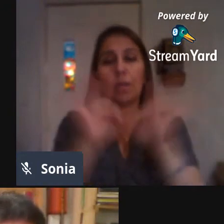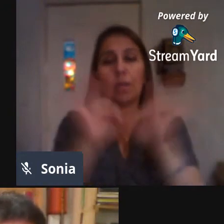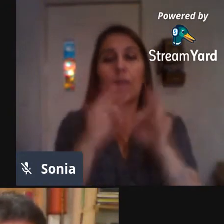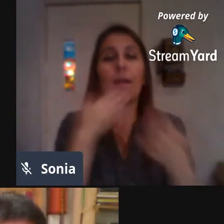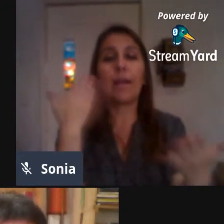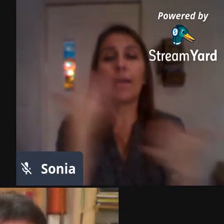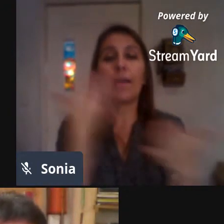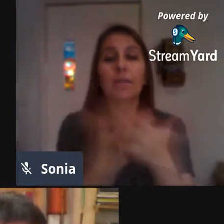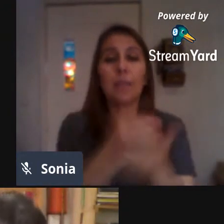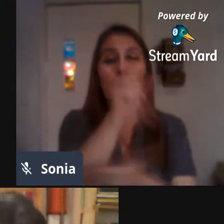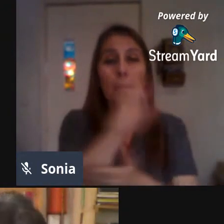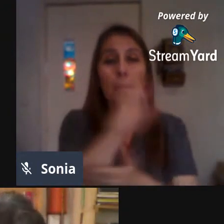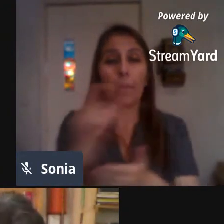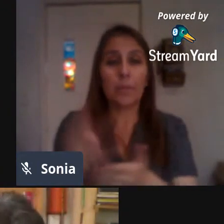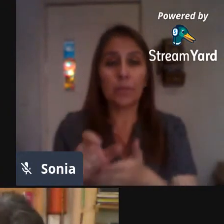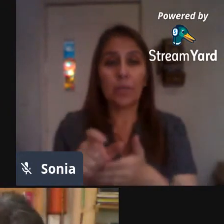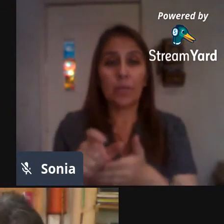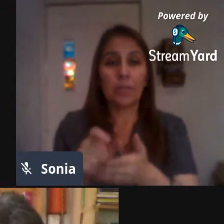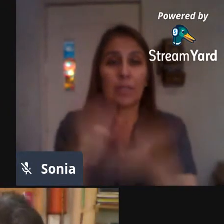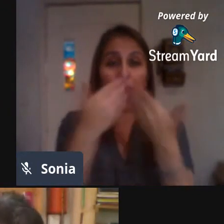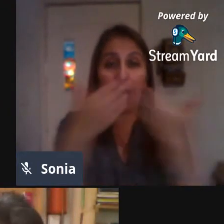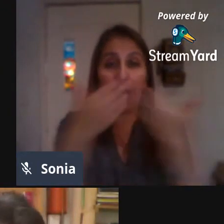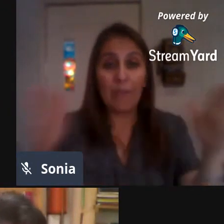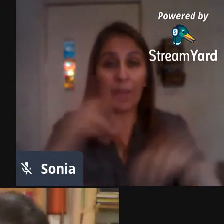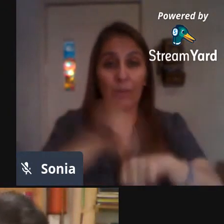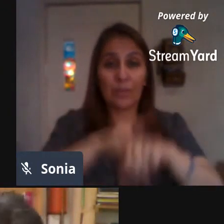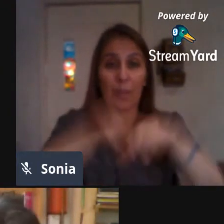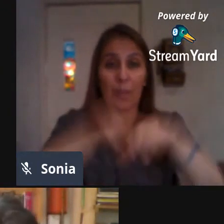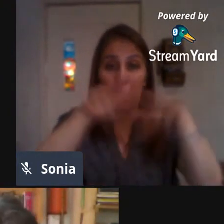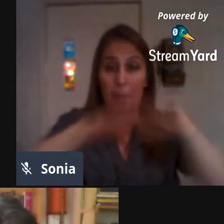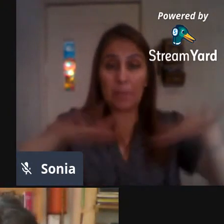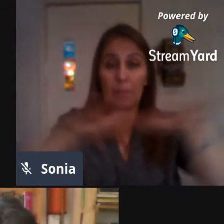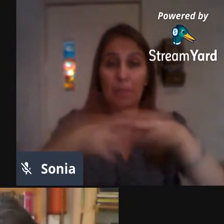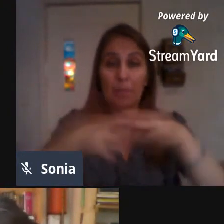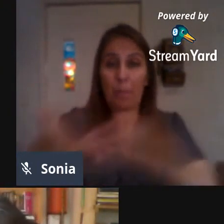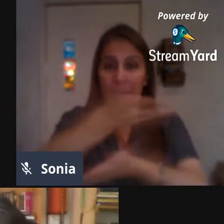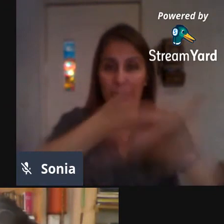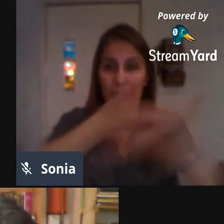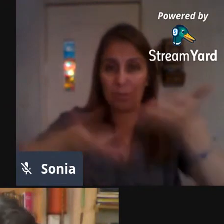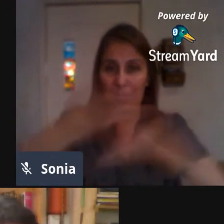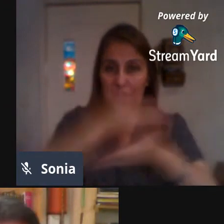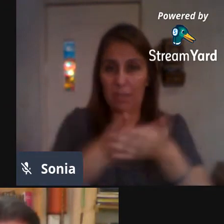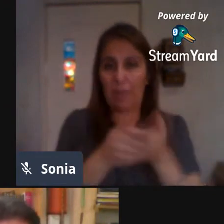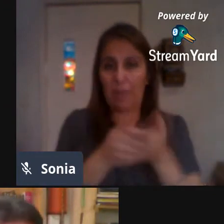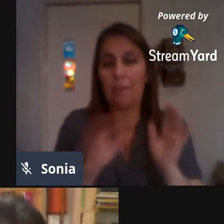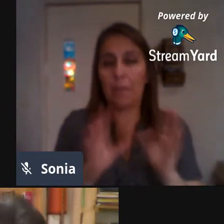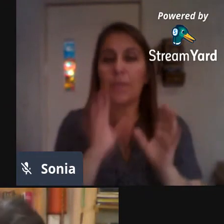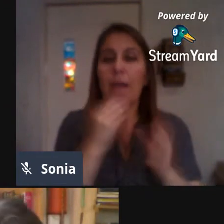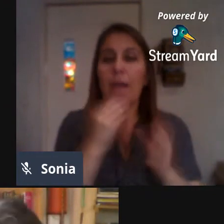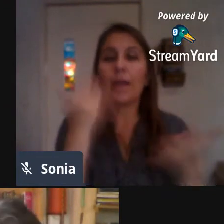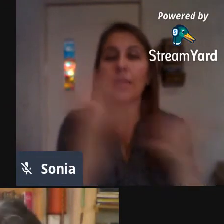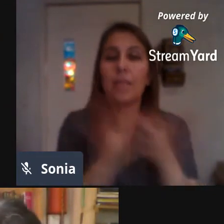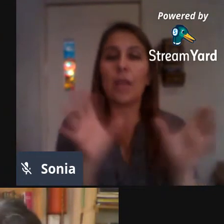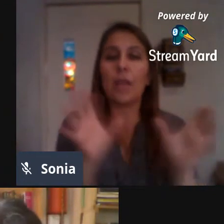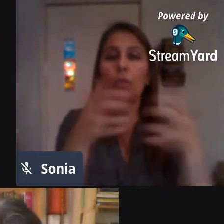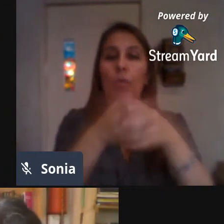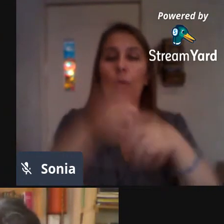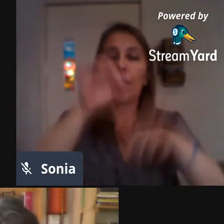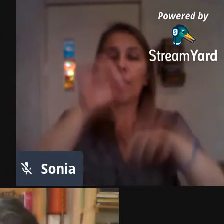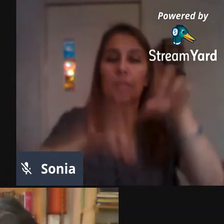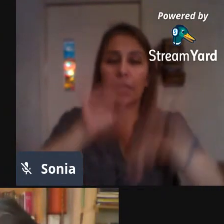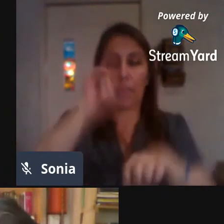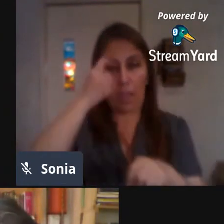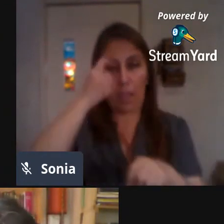espacio y precisamente vamos a agradecer a los equipos de trabajar a secretaria al gobierno